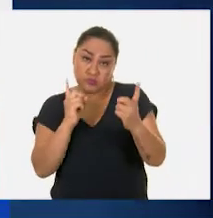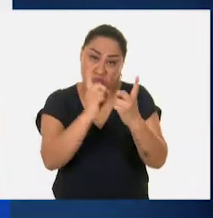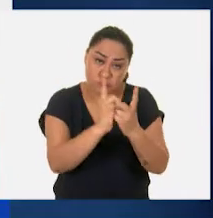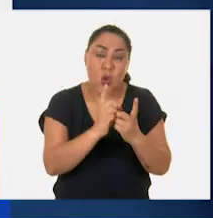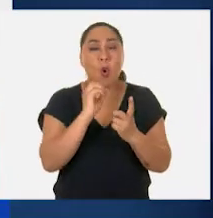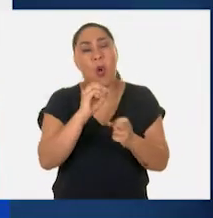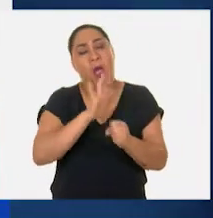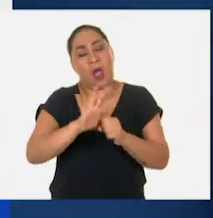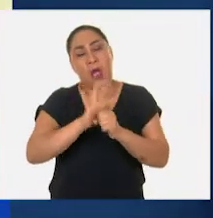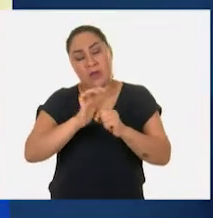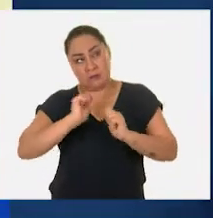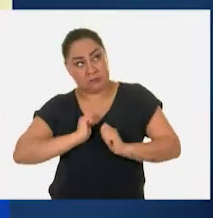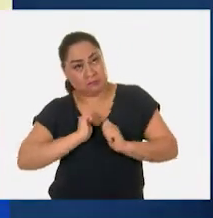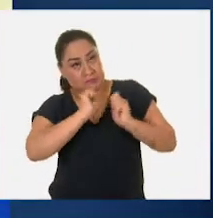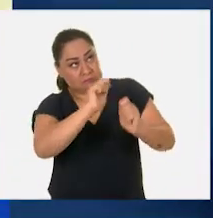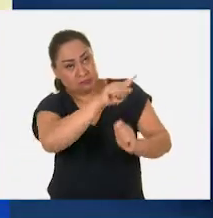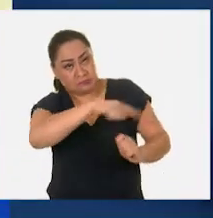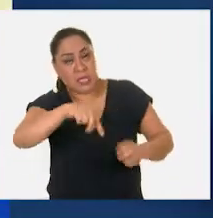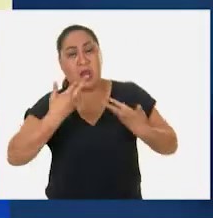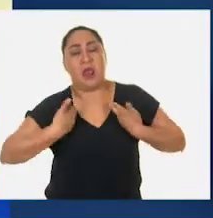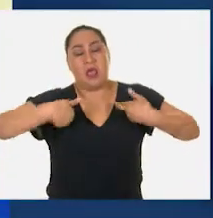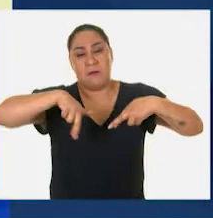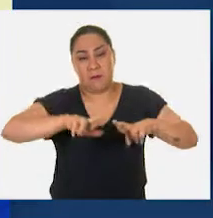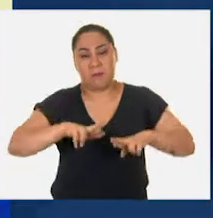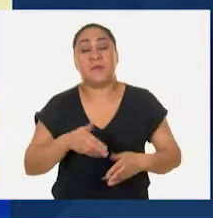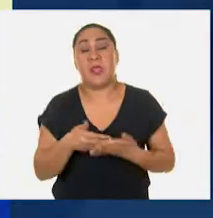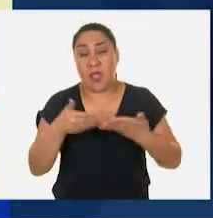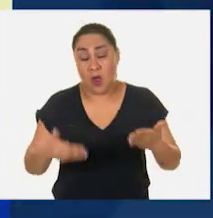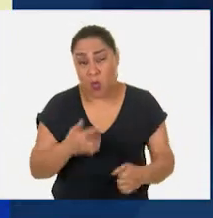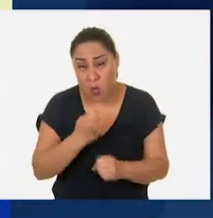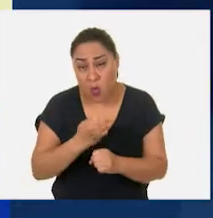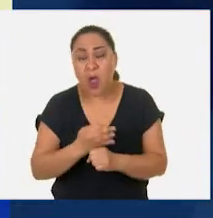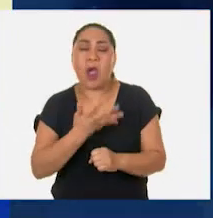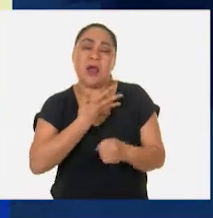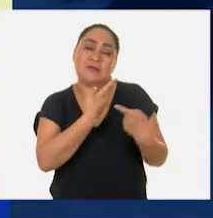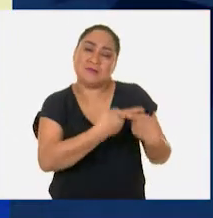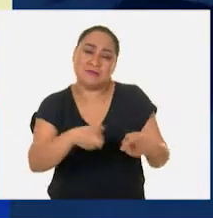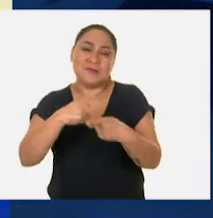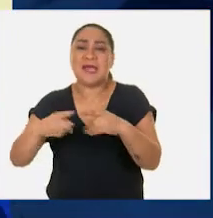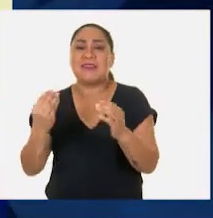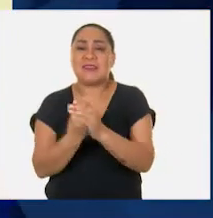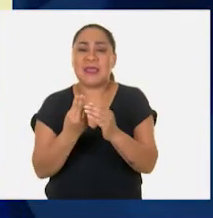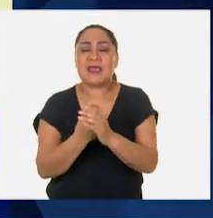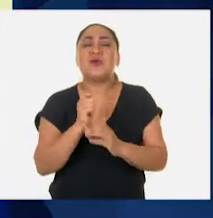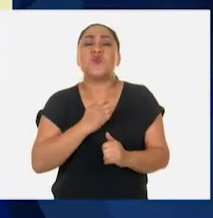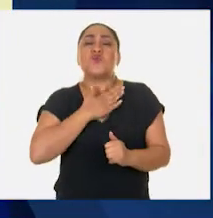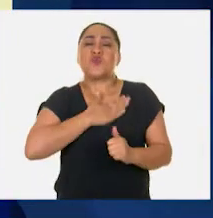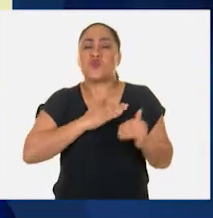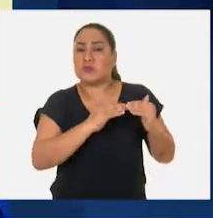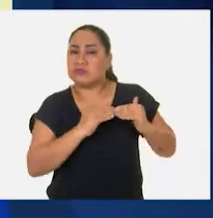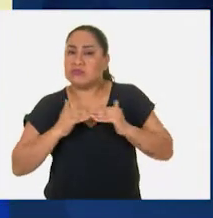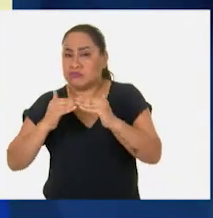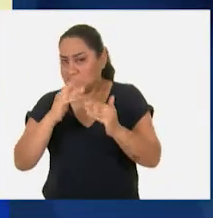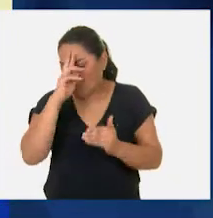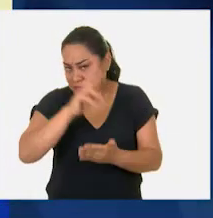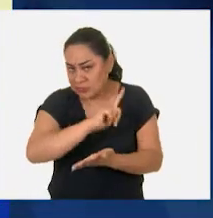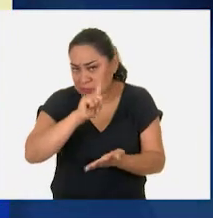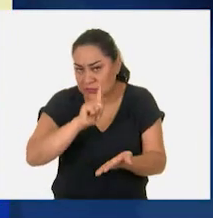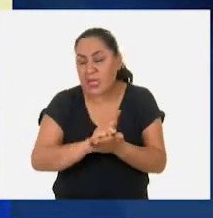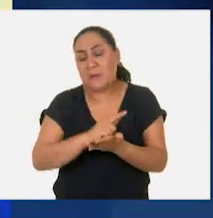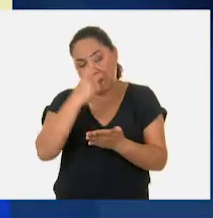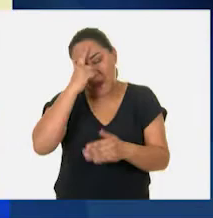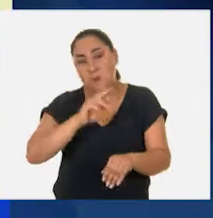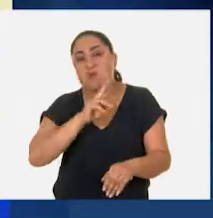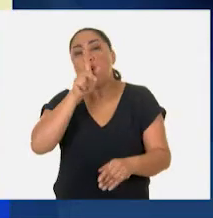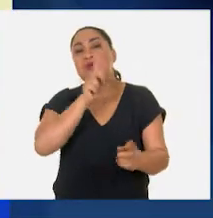través de representantes. Hoy en día, hay muchos tipos de democracia que construyen este gran sistema político y permiten una mejor